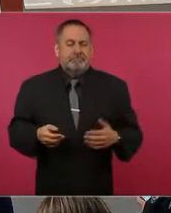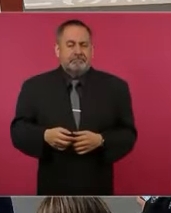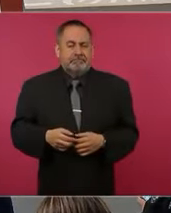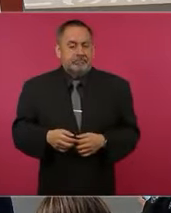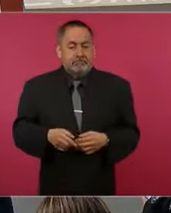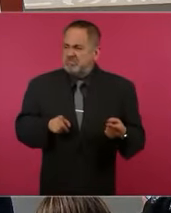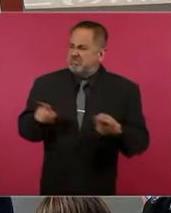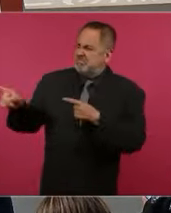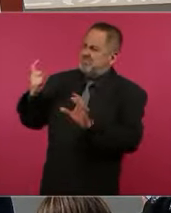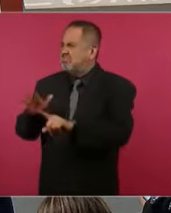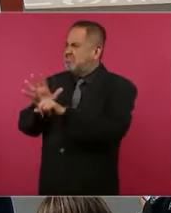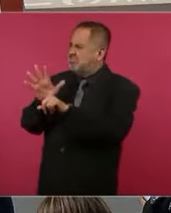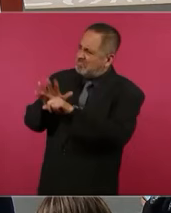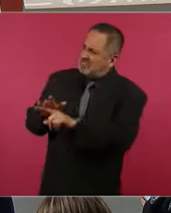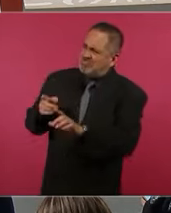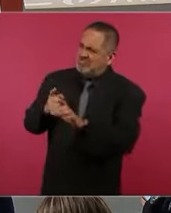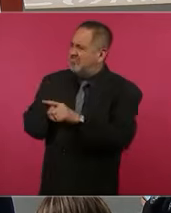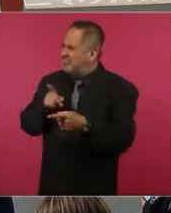comunistas, populistas,